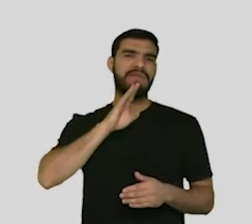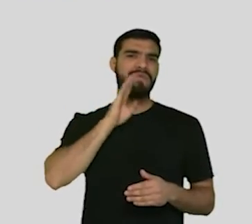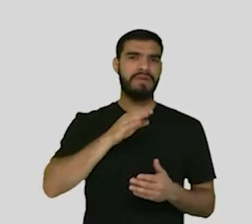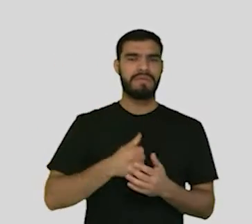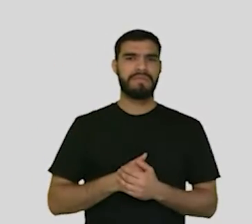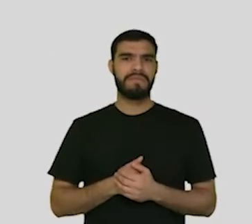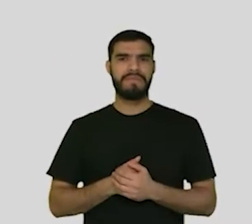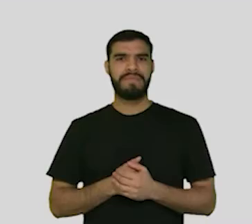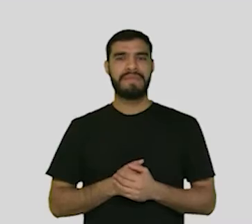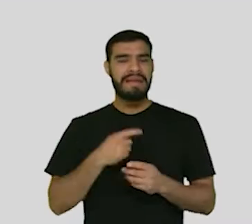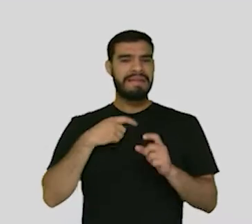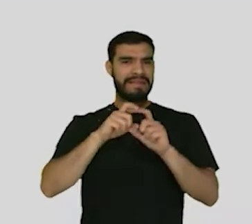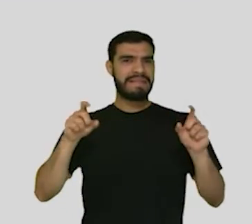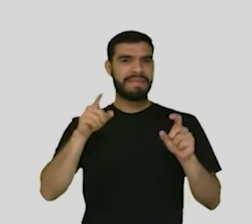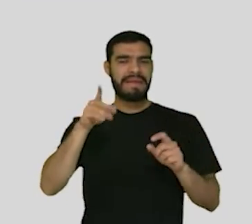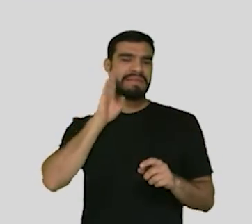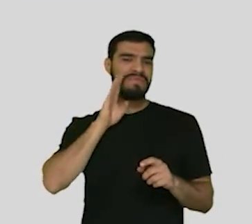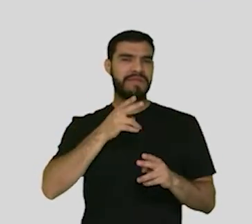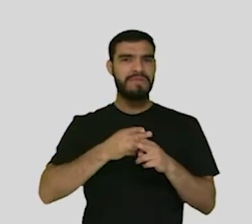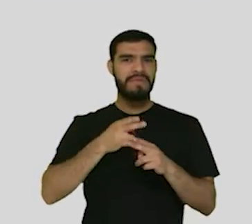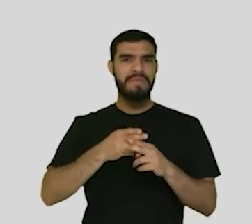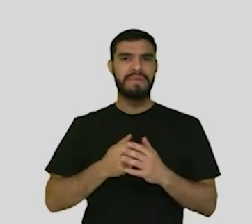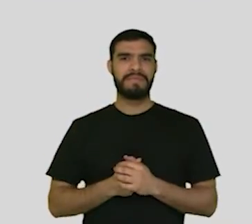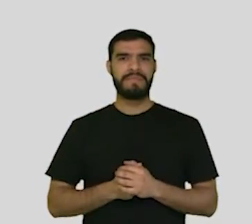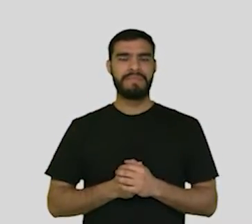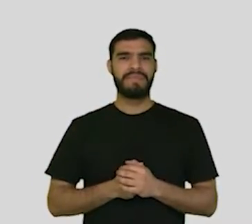la lesbiandad paraguaype. Cuando eres a esa,